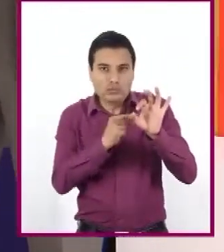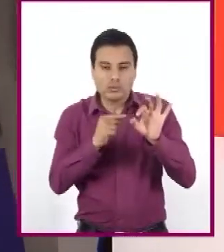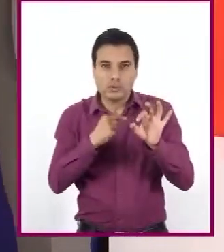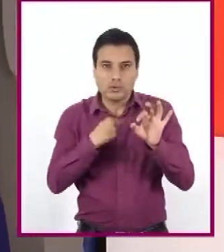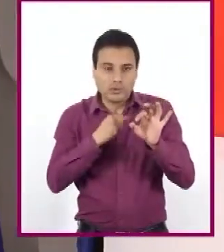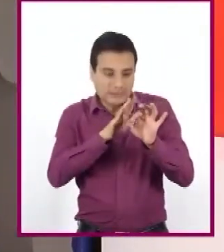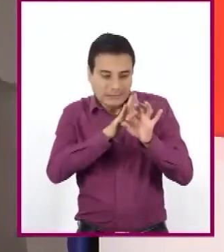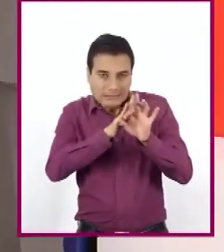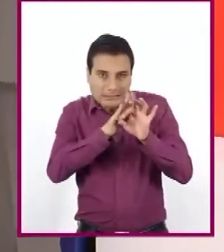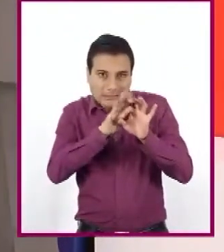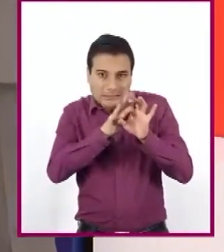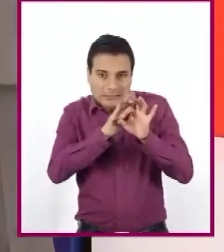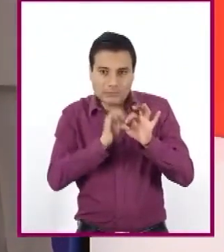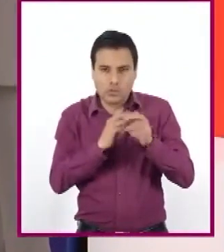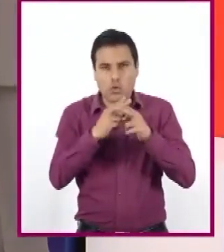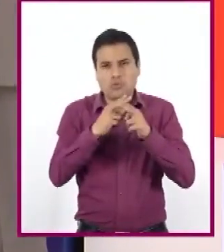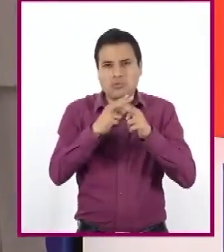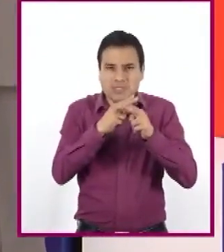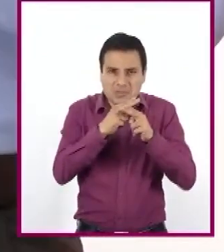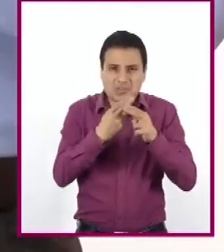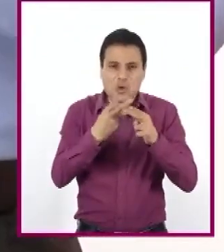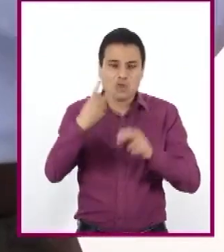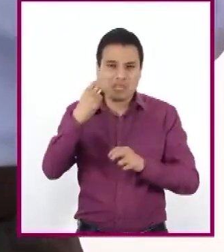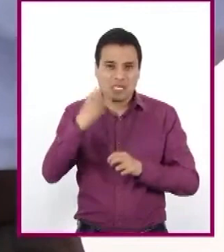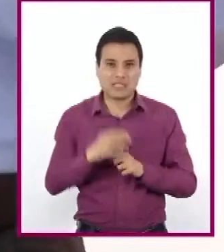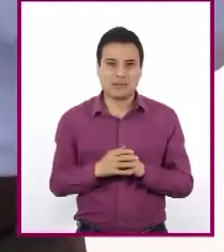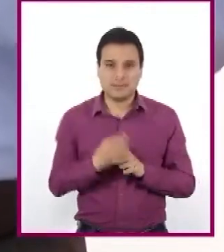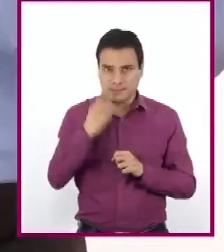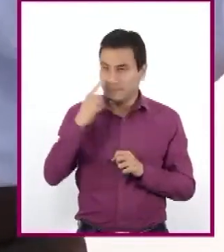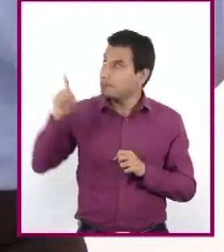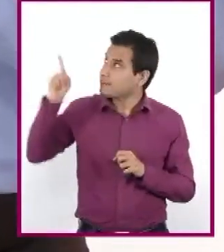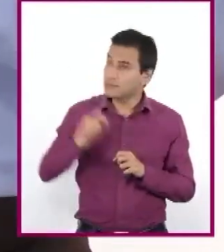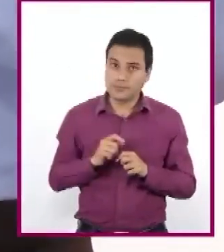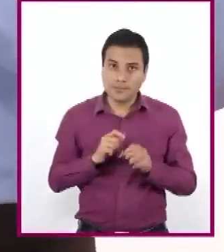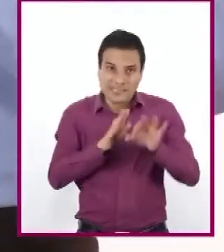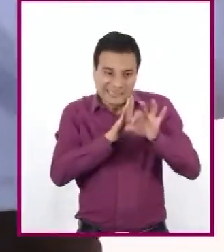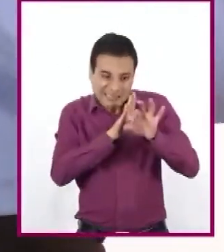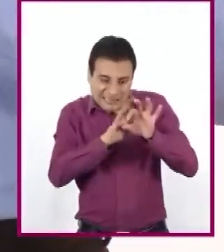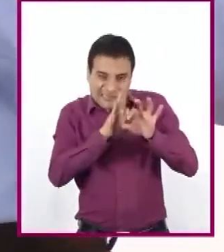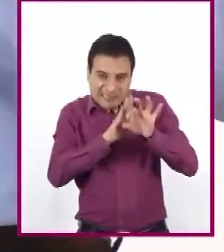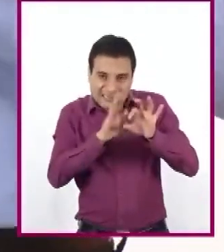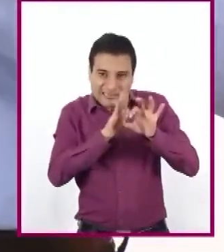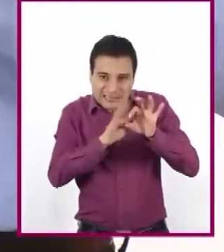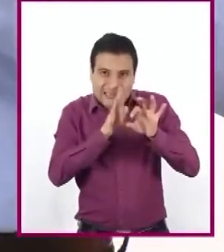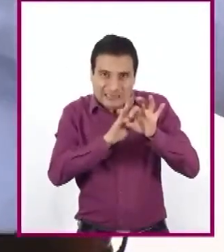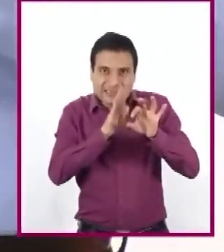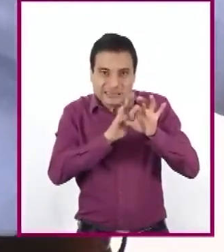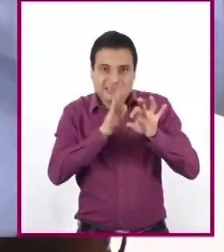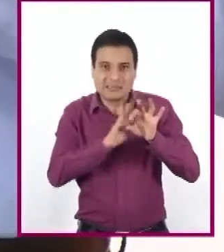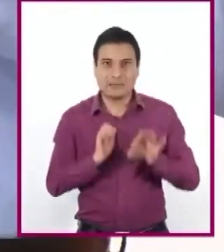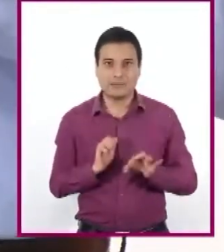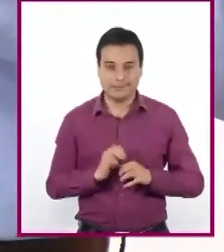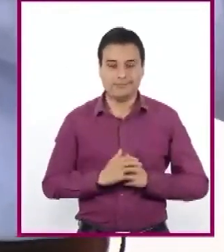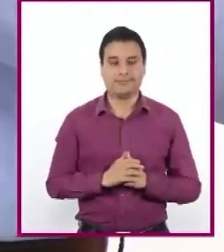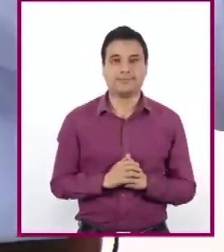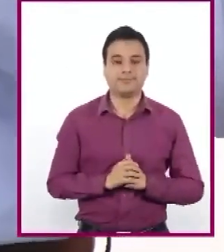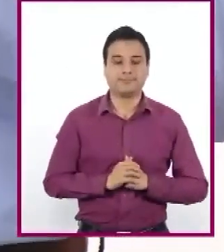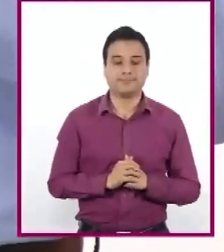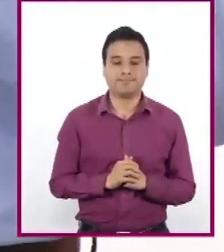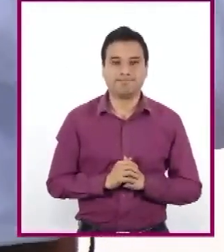hacerlo, o con su navaja, pero con mucho cuidado. Hay que hacer un raspado en toda la circunferencia.